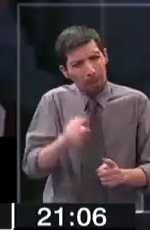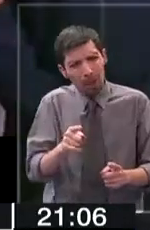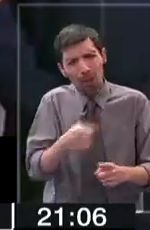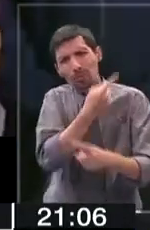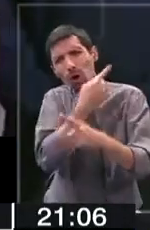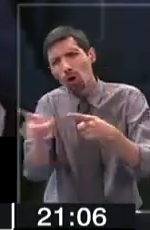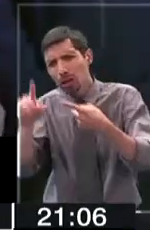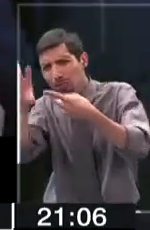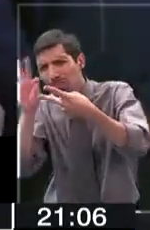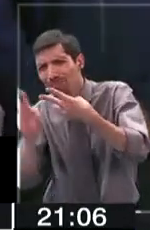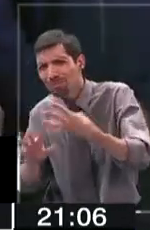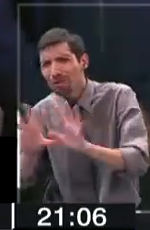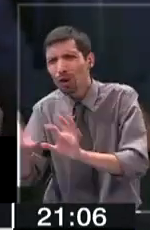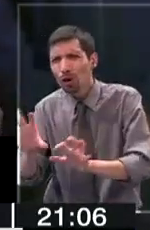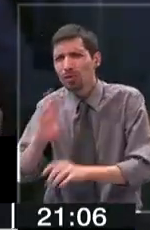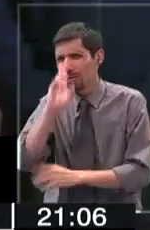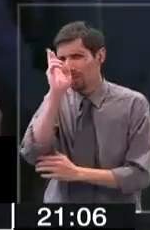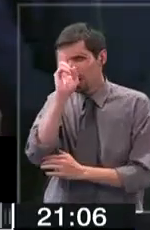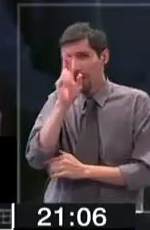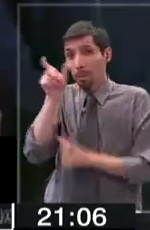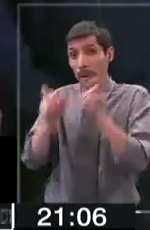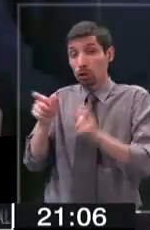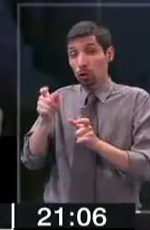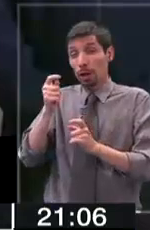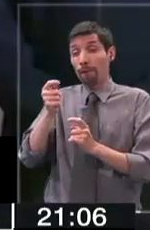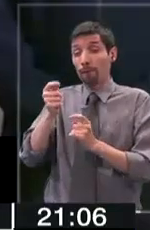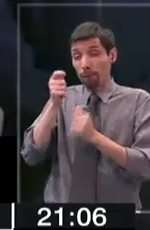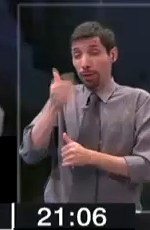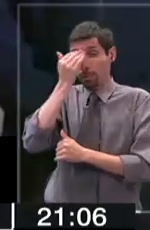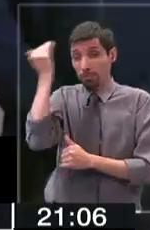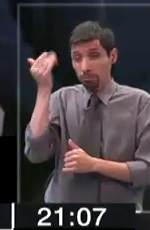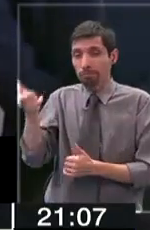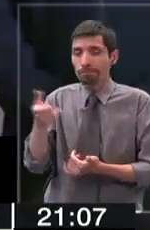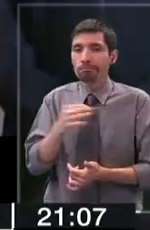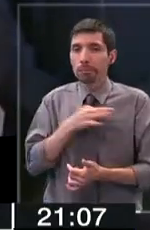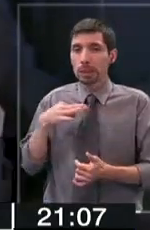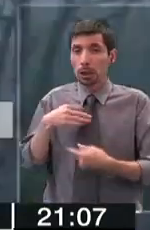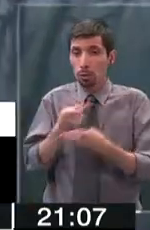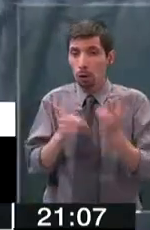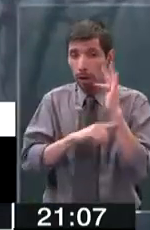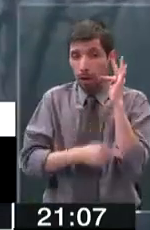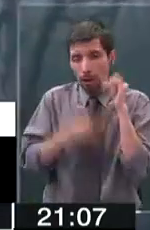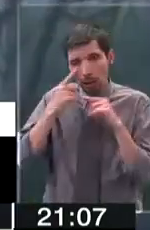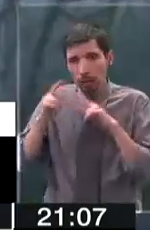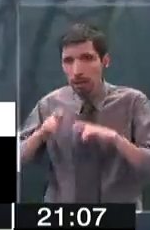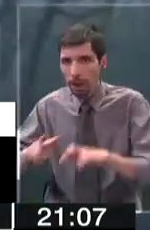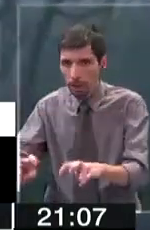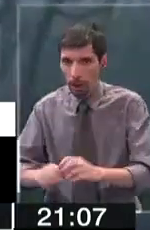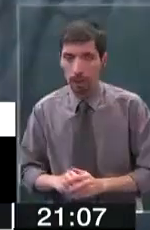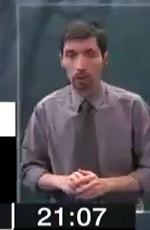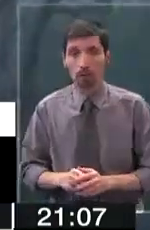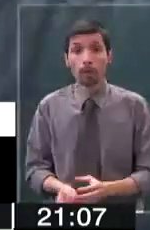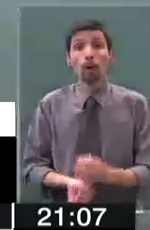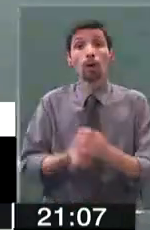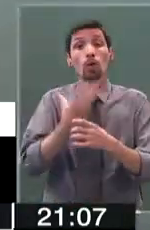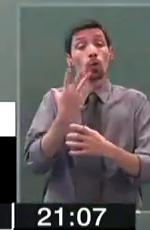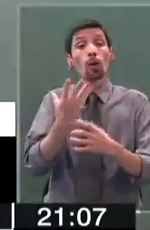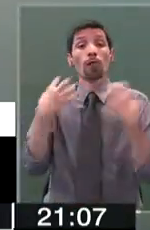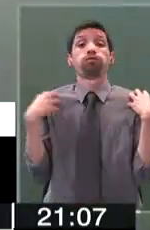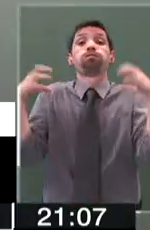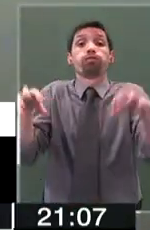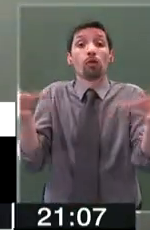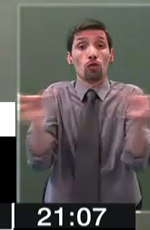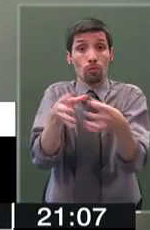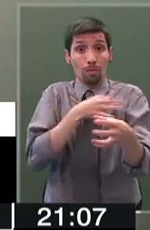elementos que son extraños y que los expertos están investigando y el Ministerio Público está investigando, ¿no es verdad? Las nuevas tareas al gabinete fueron parte